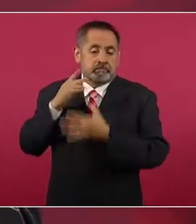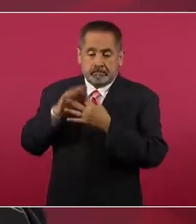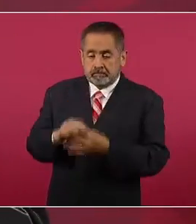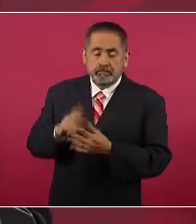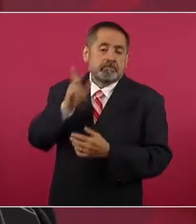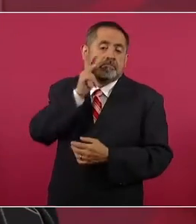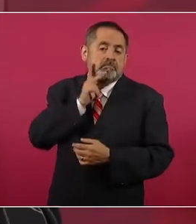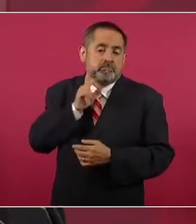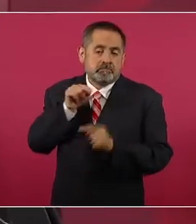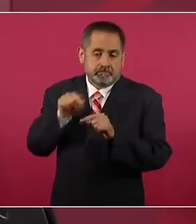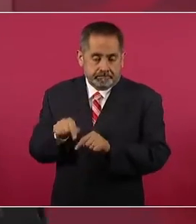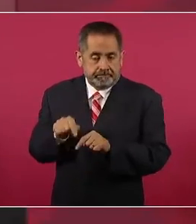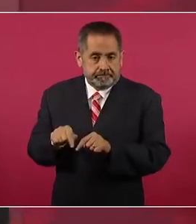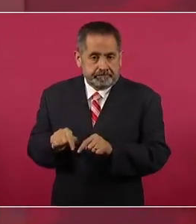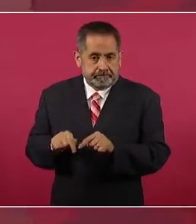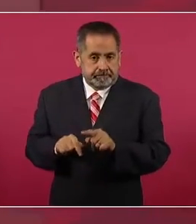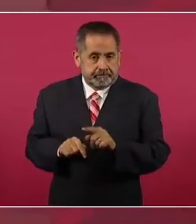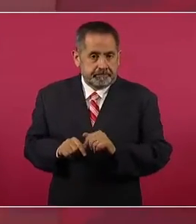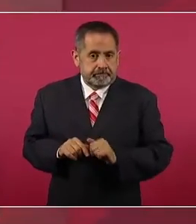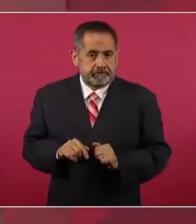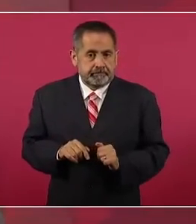que